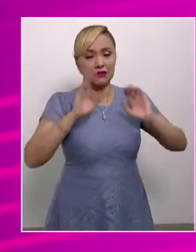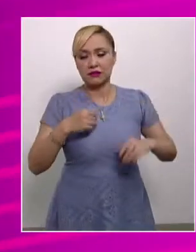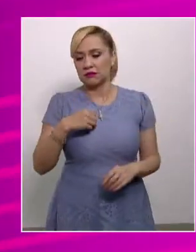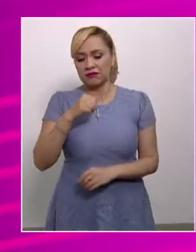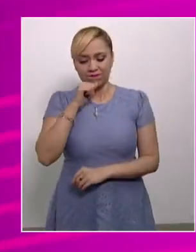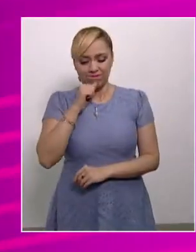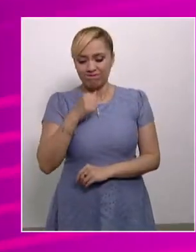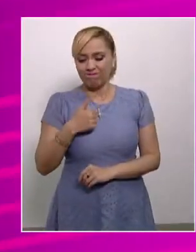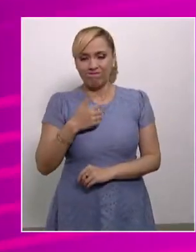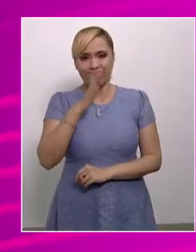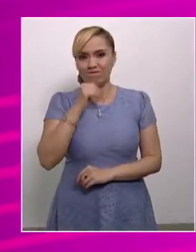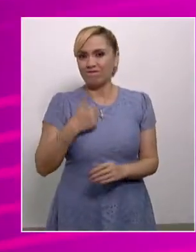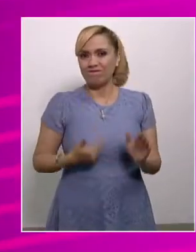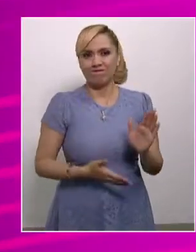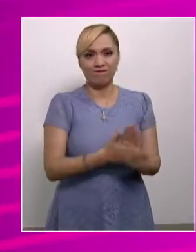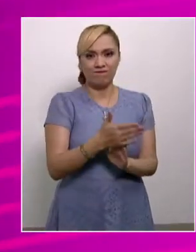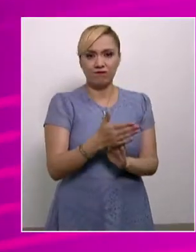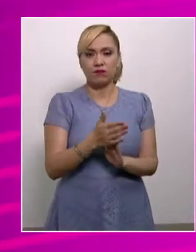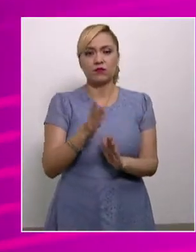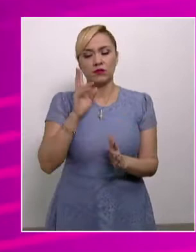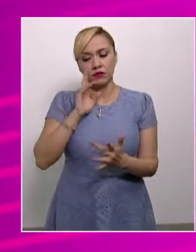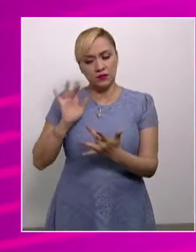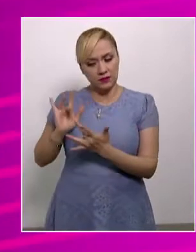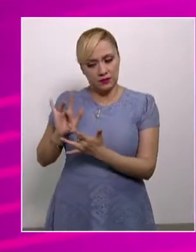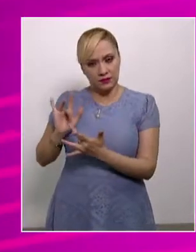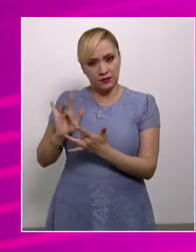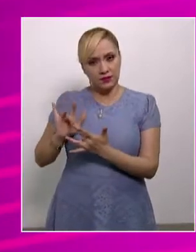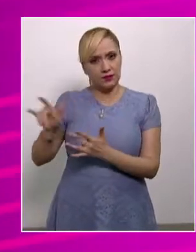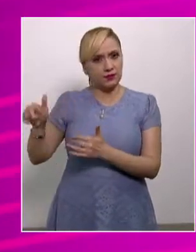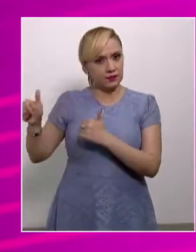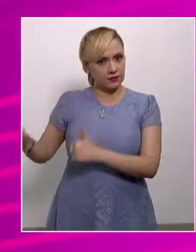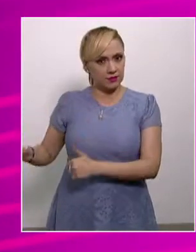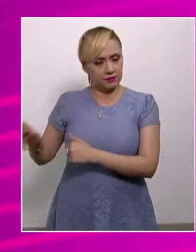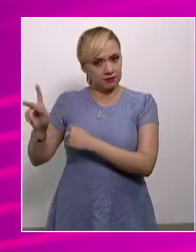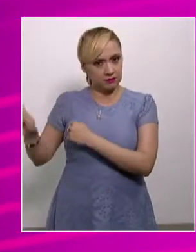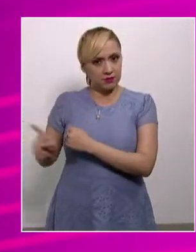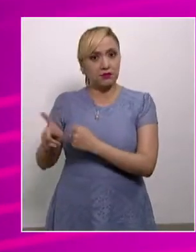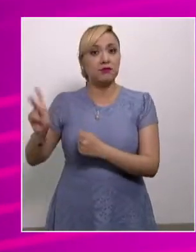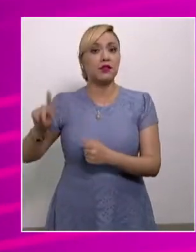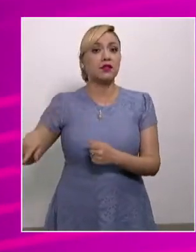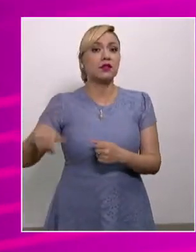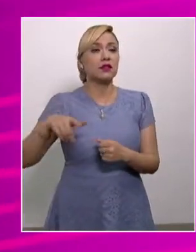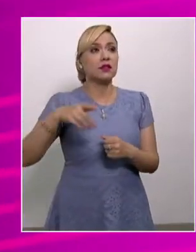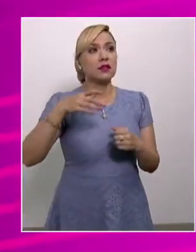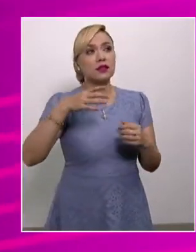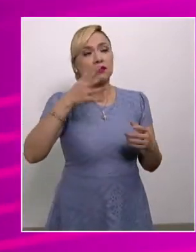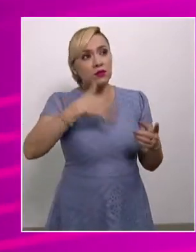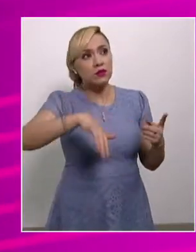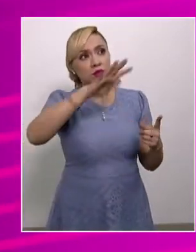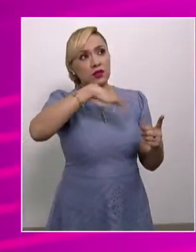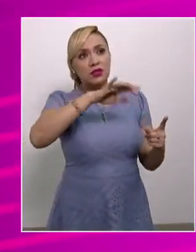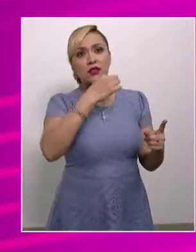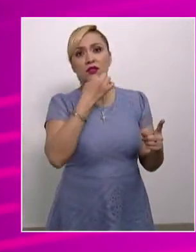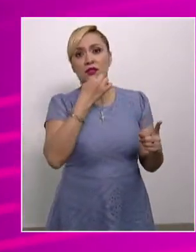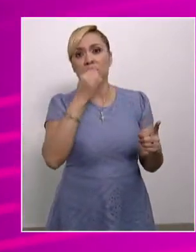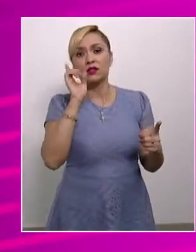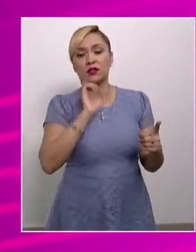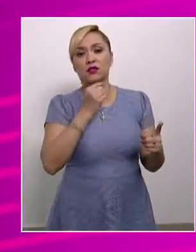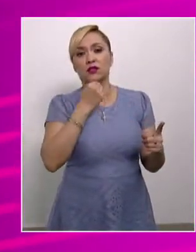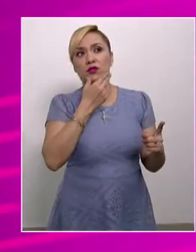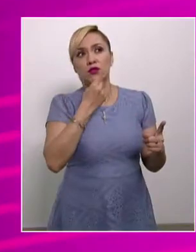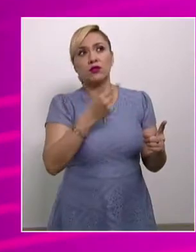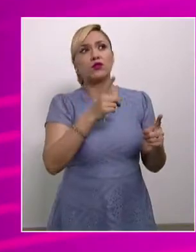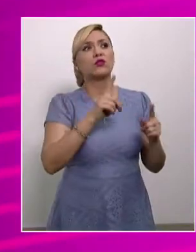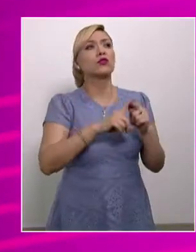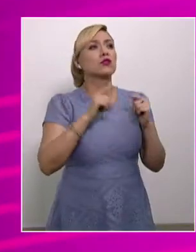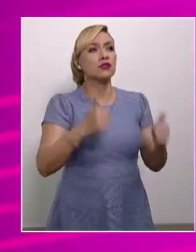recurso para salir y estamos en contacto con ellas desde su país de origen, pero están buscando a los niños o a las niñas porque no saben